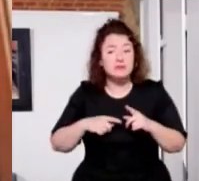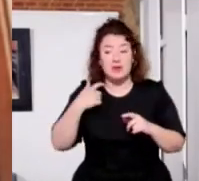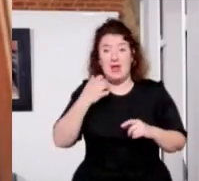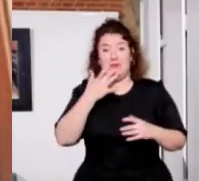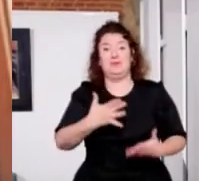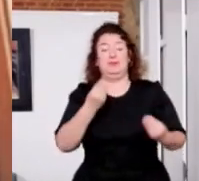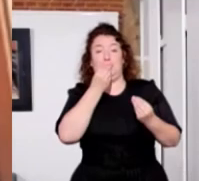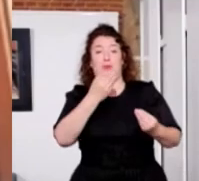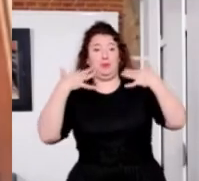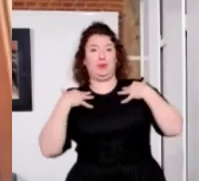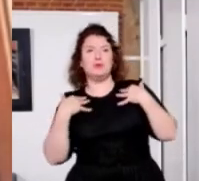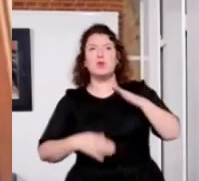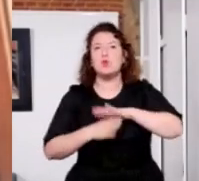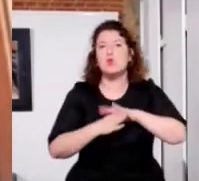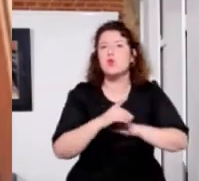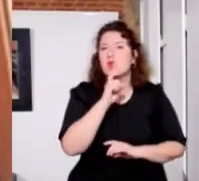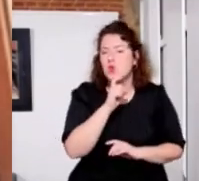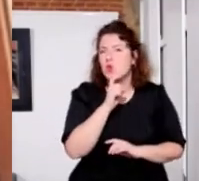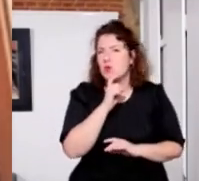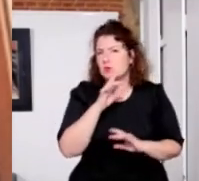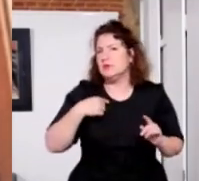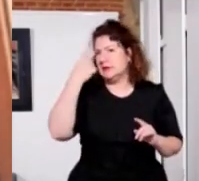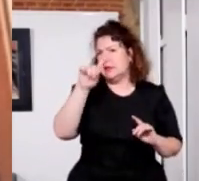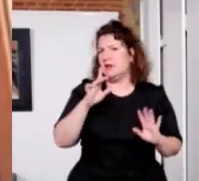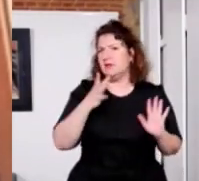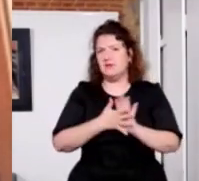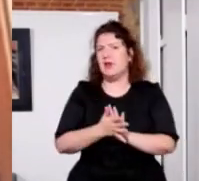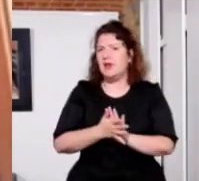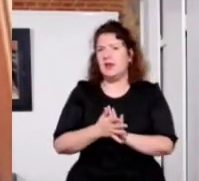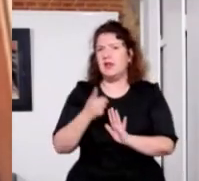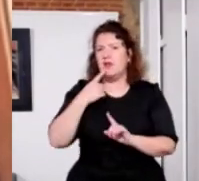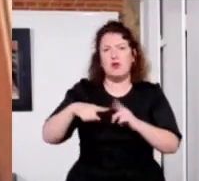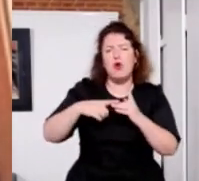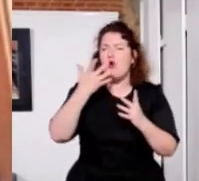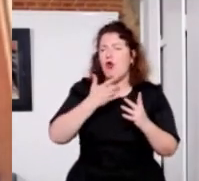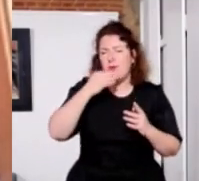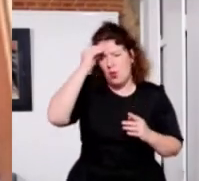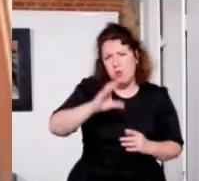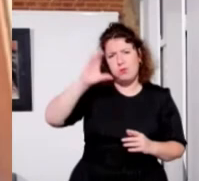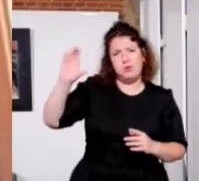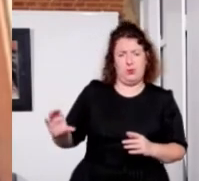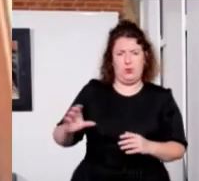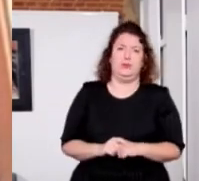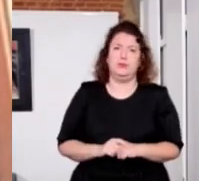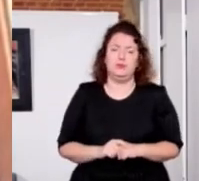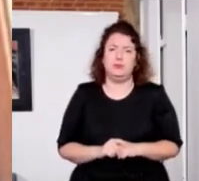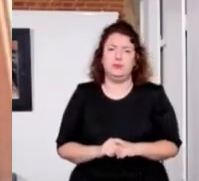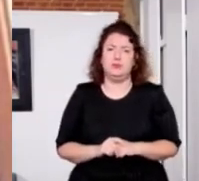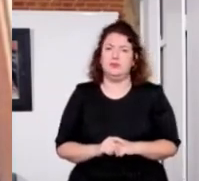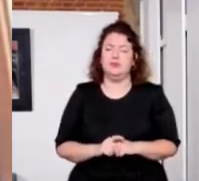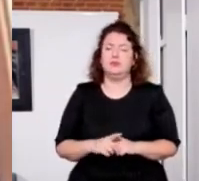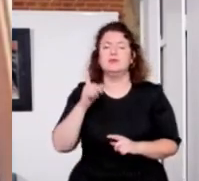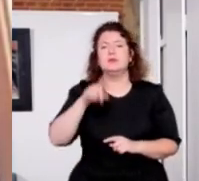tanto, aunque no lo hagamos nosotros, que sepa que les dejamos cargadita la cartera de conocimientos. Por tanto, intentar esquivar